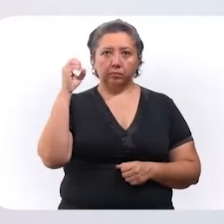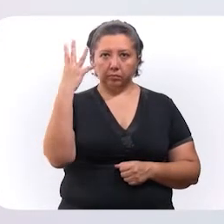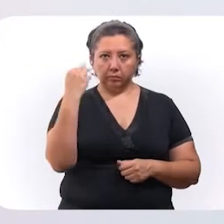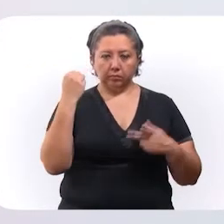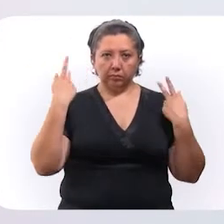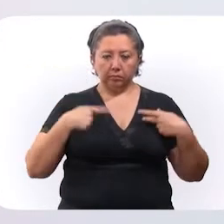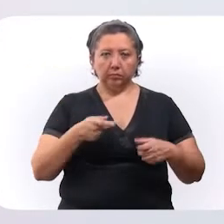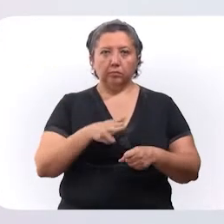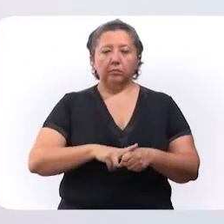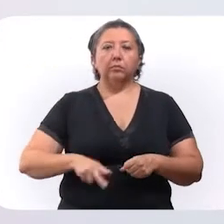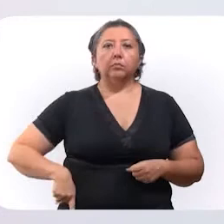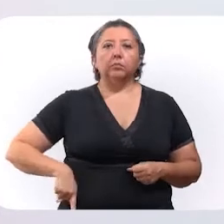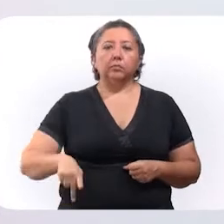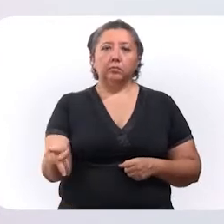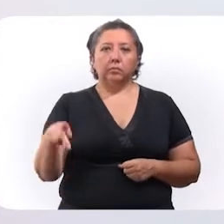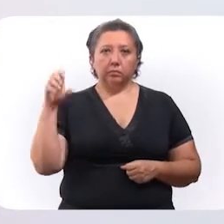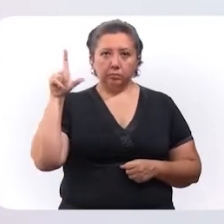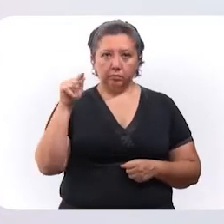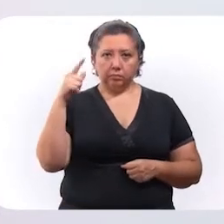69 pacientes en hospitales públicos.